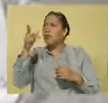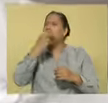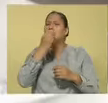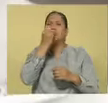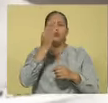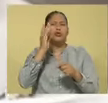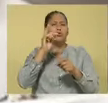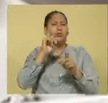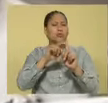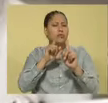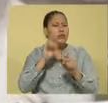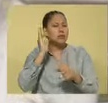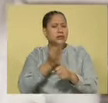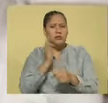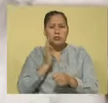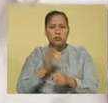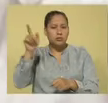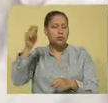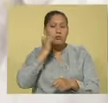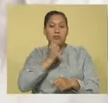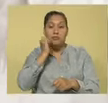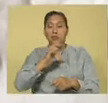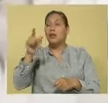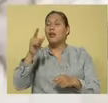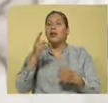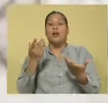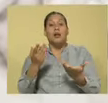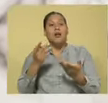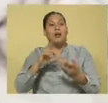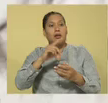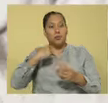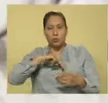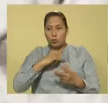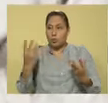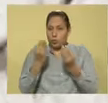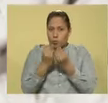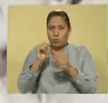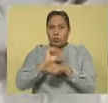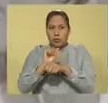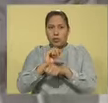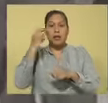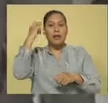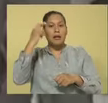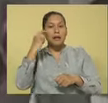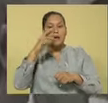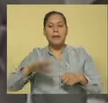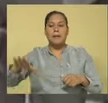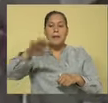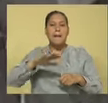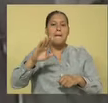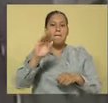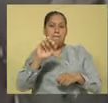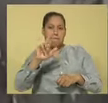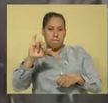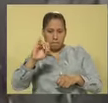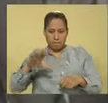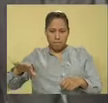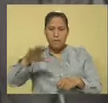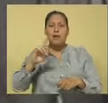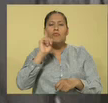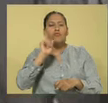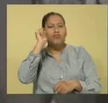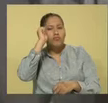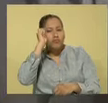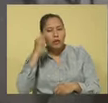cómico, comiquísimo, era muy, muy dúctil. Hicimos una escena en El Rey del Barrio, donde yo hacía una criadita,